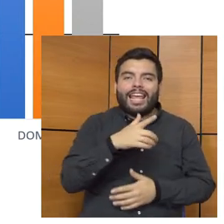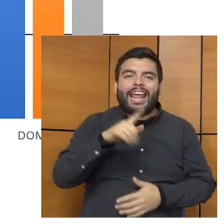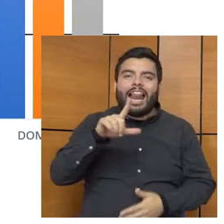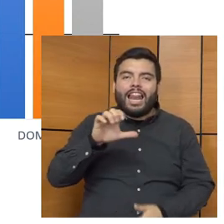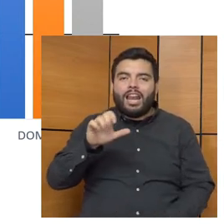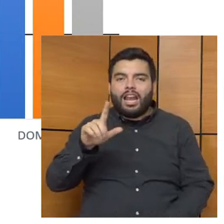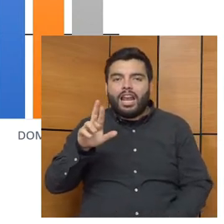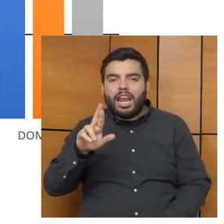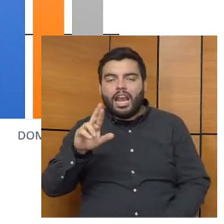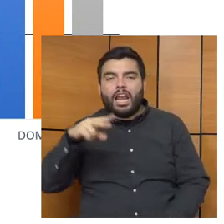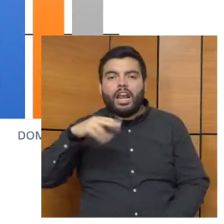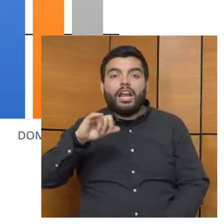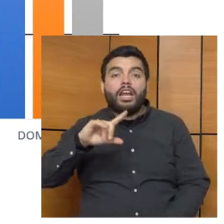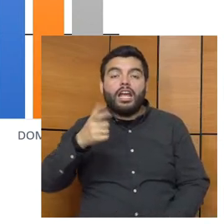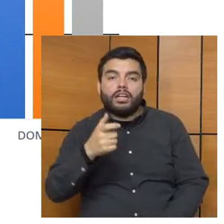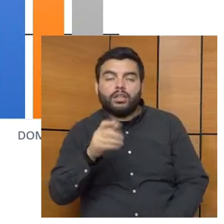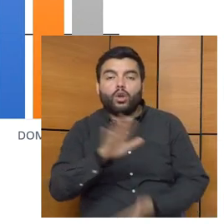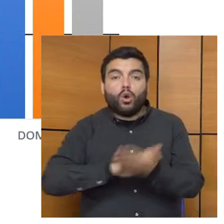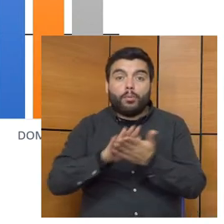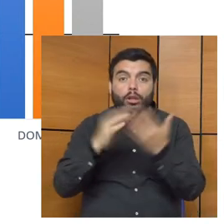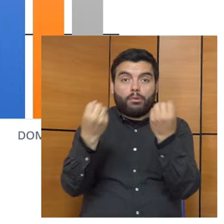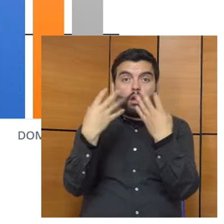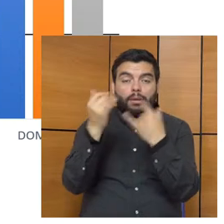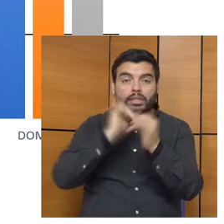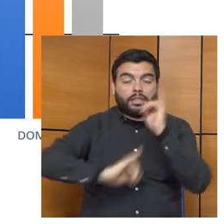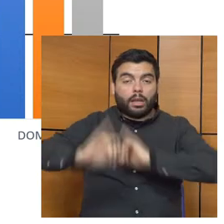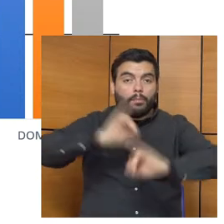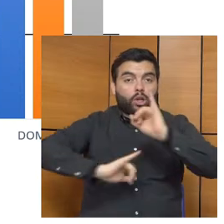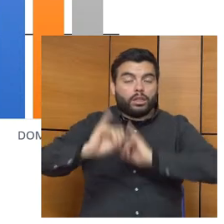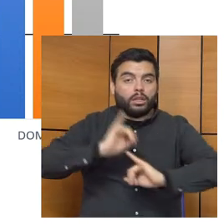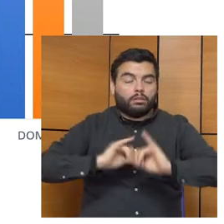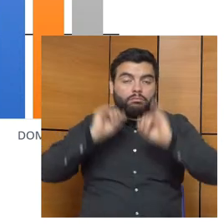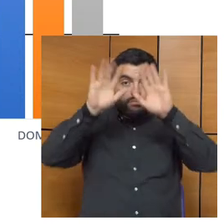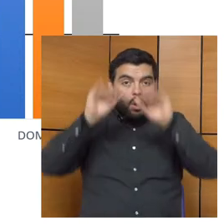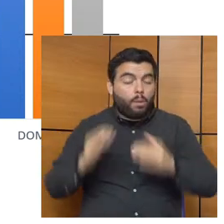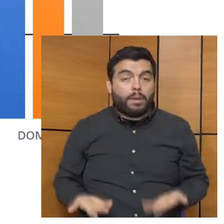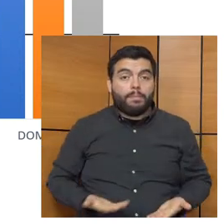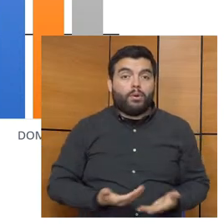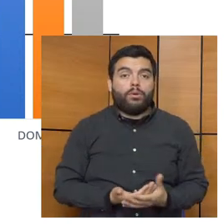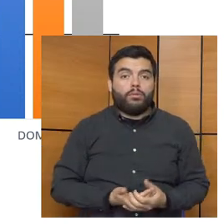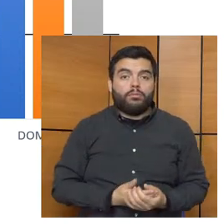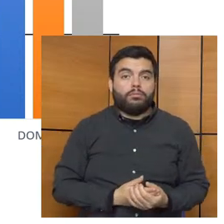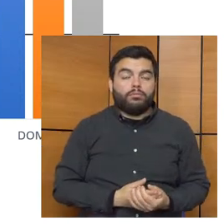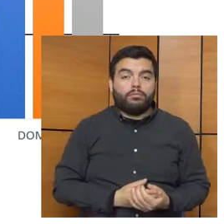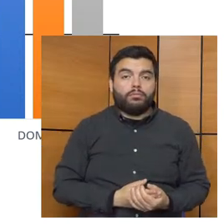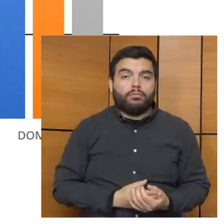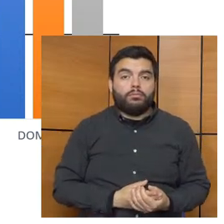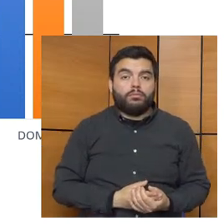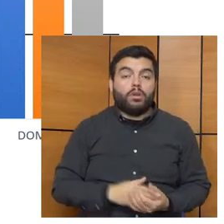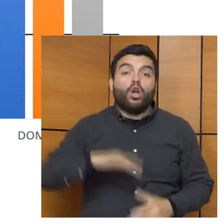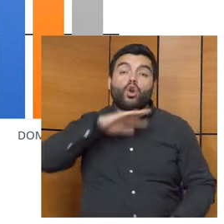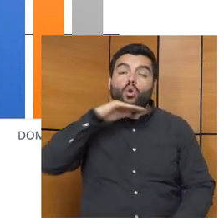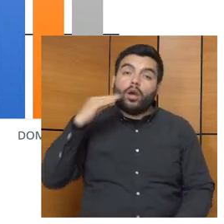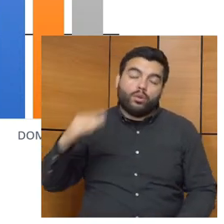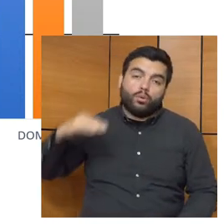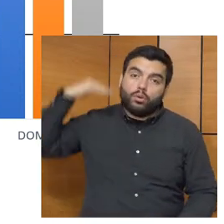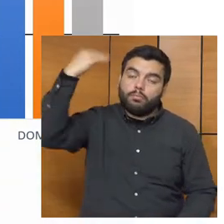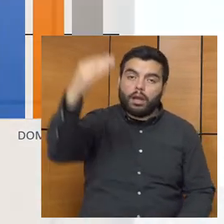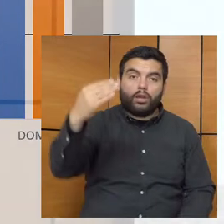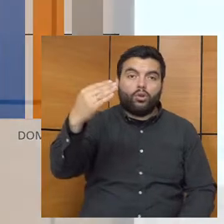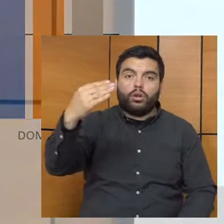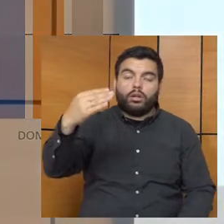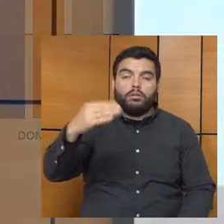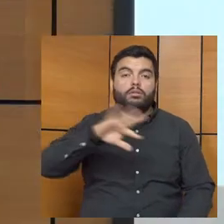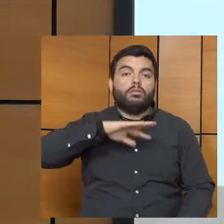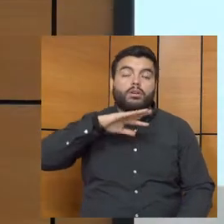domática, compra electrónica, aprendizaje electrónico, nos pasa lo mismo. O sea, los adultos mayores independientes en el